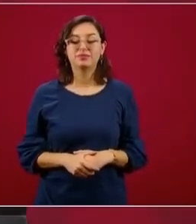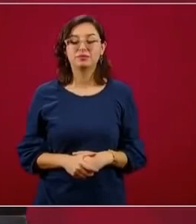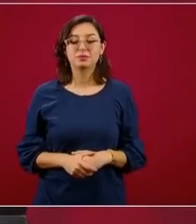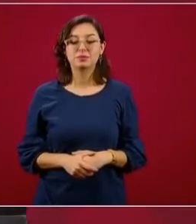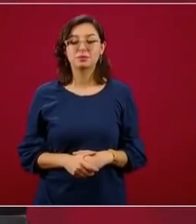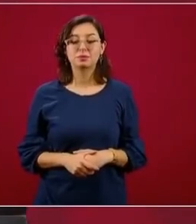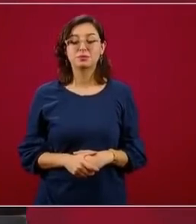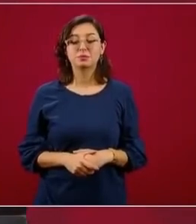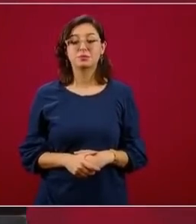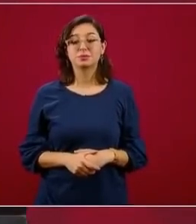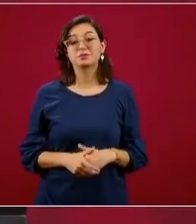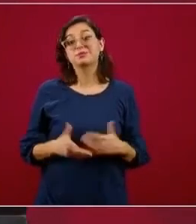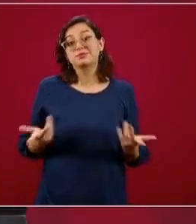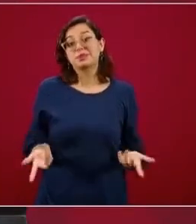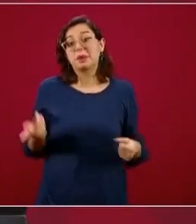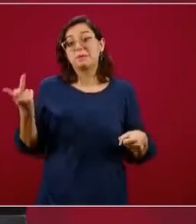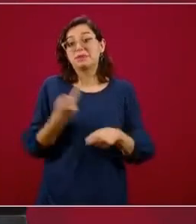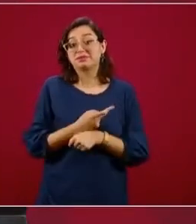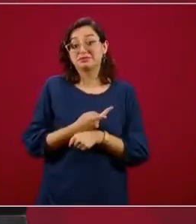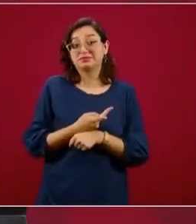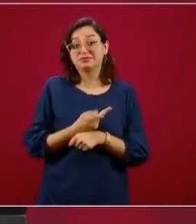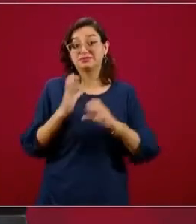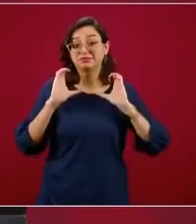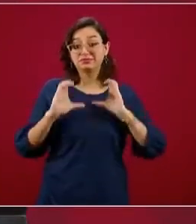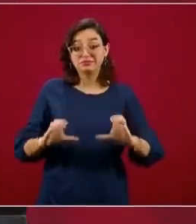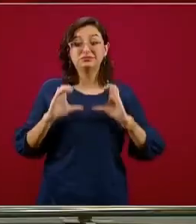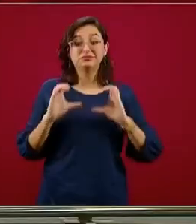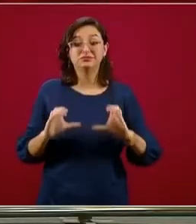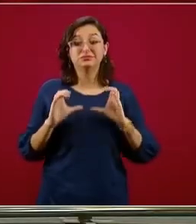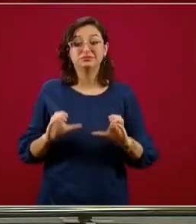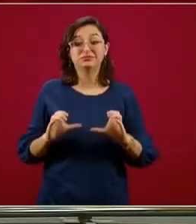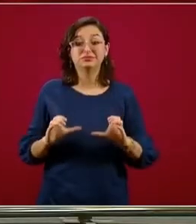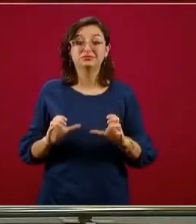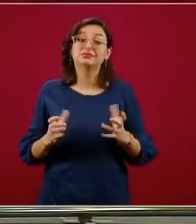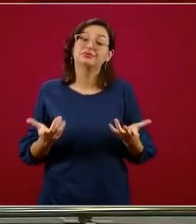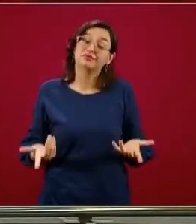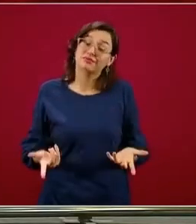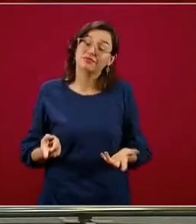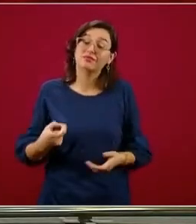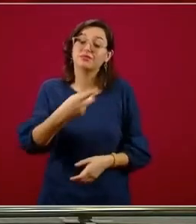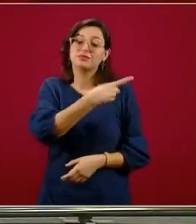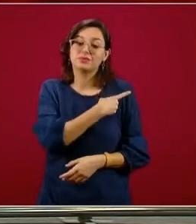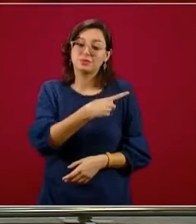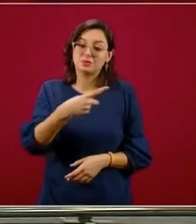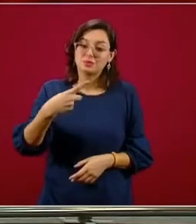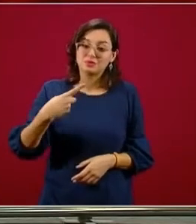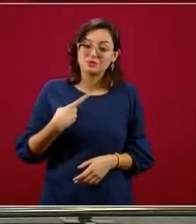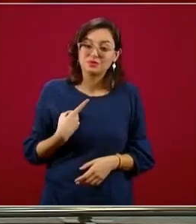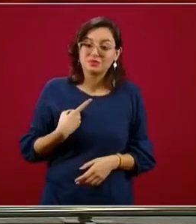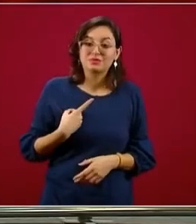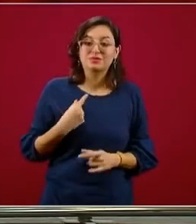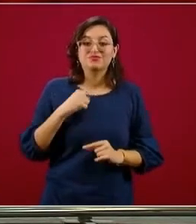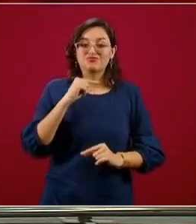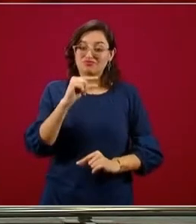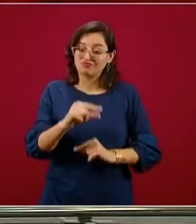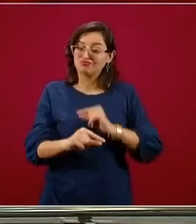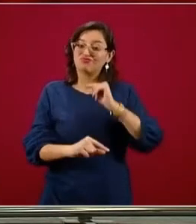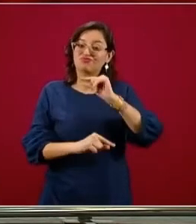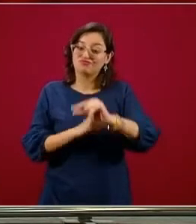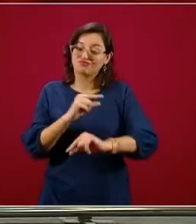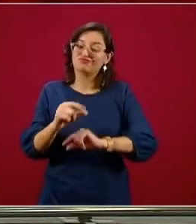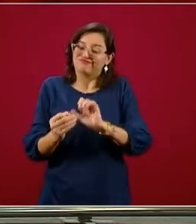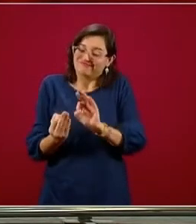Y a lo que voy es que en términos de prevención sería deseable que incorporáramos un